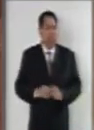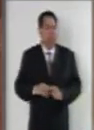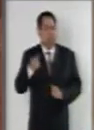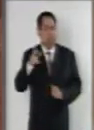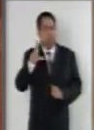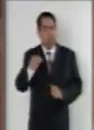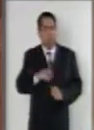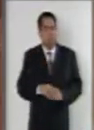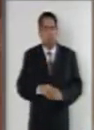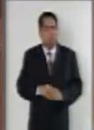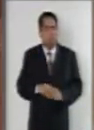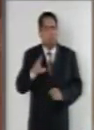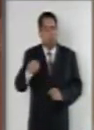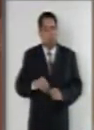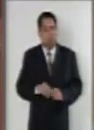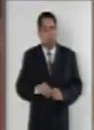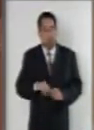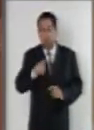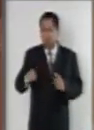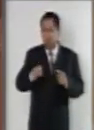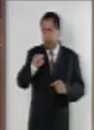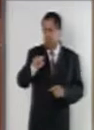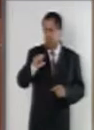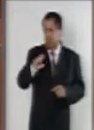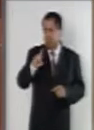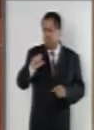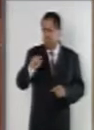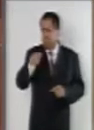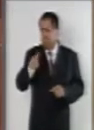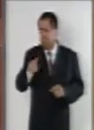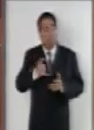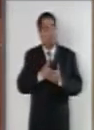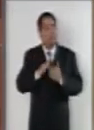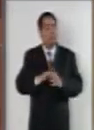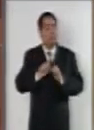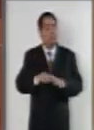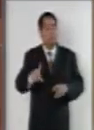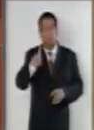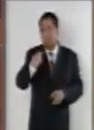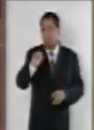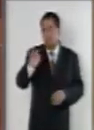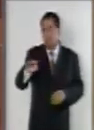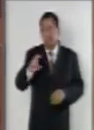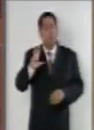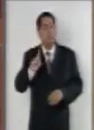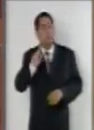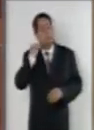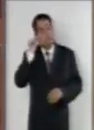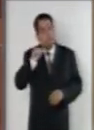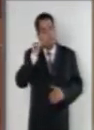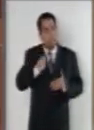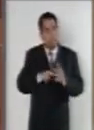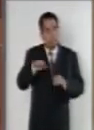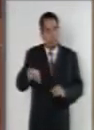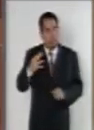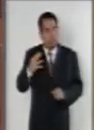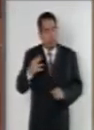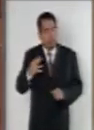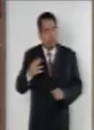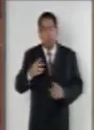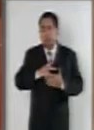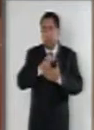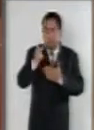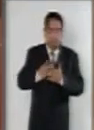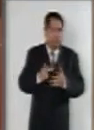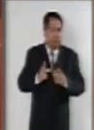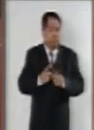no. Luego, la SEDATU publica en el Diario Oficial de la Federación, el 30 de abril de 2014, el Programa de